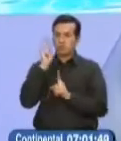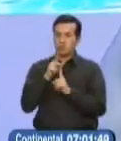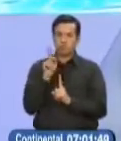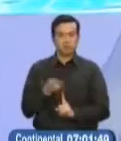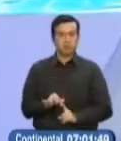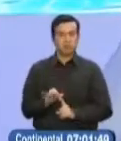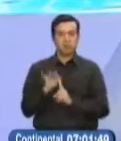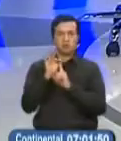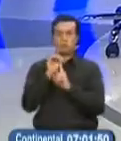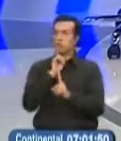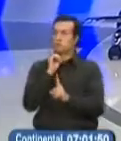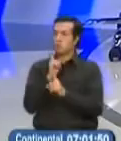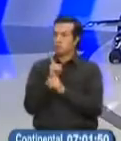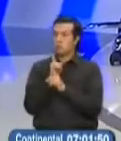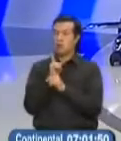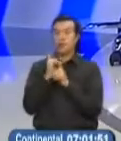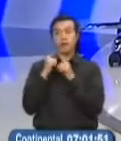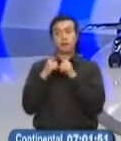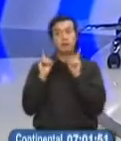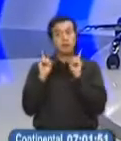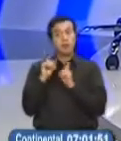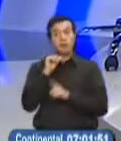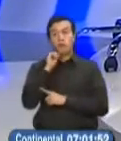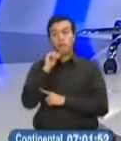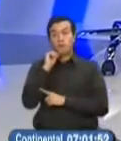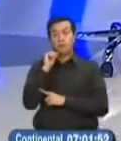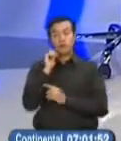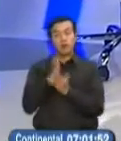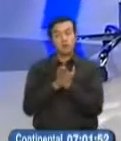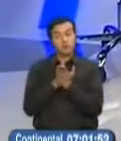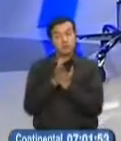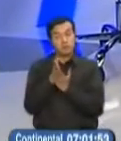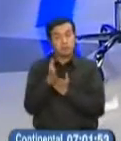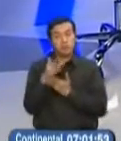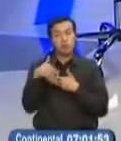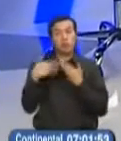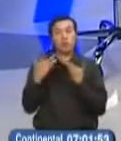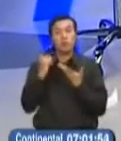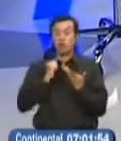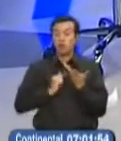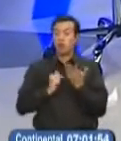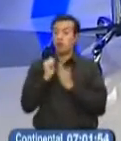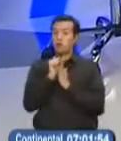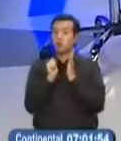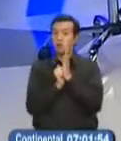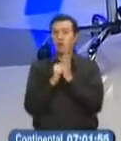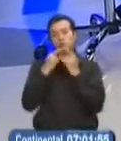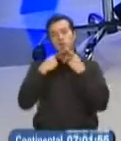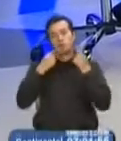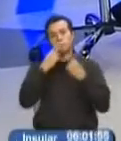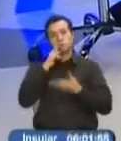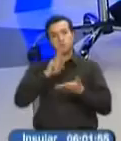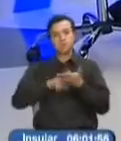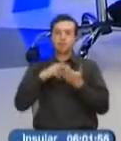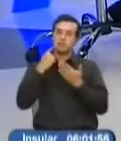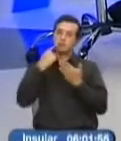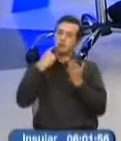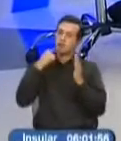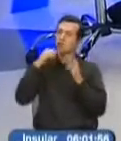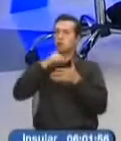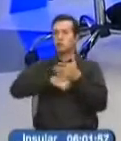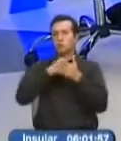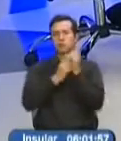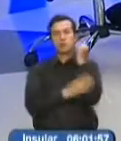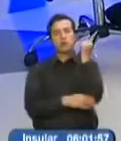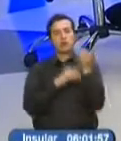central. Pero tenemos que todavía caminar a construir cuáles son los detalles de esa agenda, más allá de la declaración pomposa de luchar contra